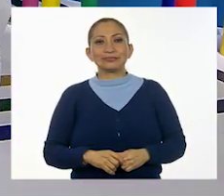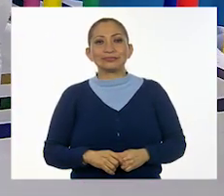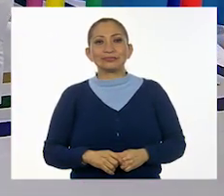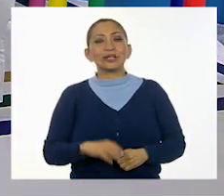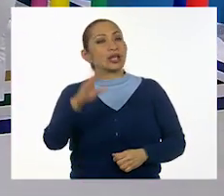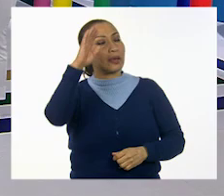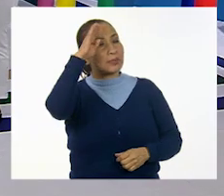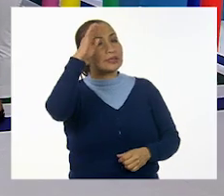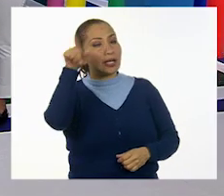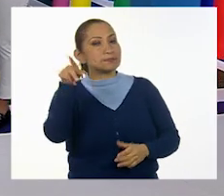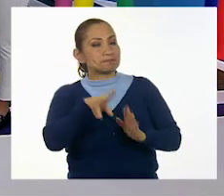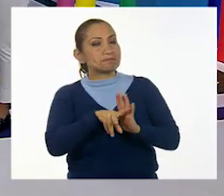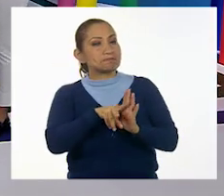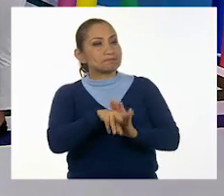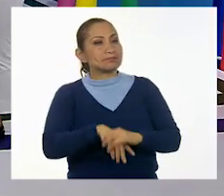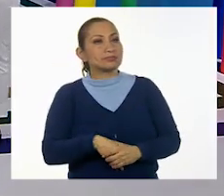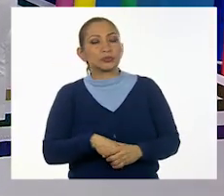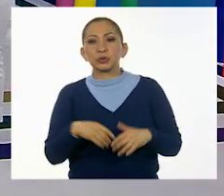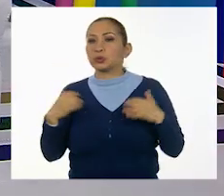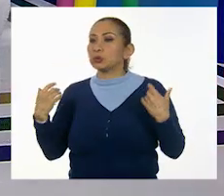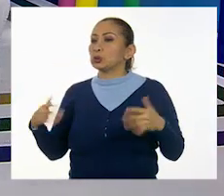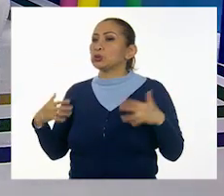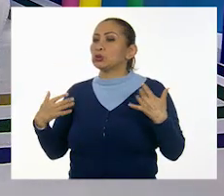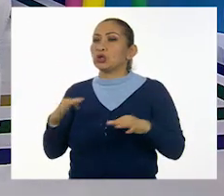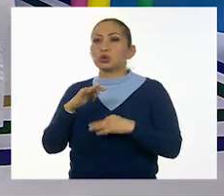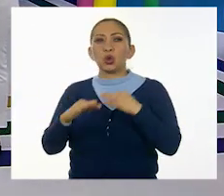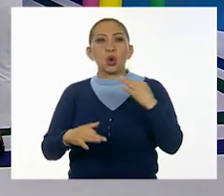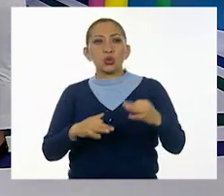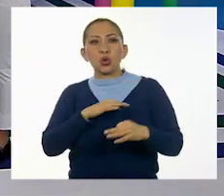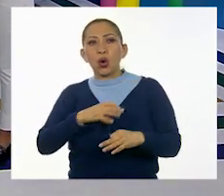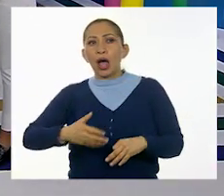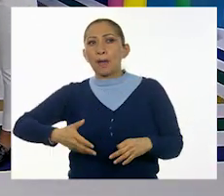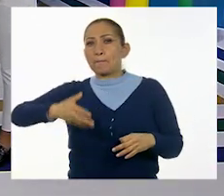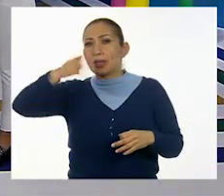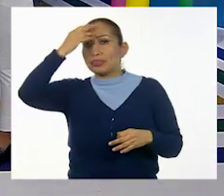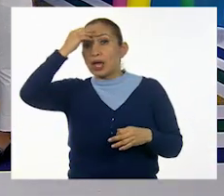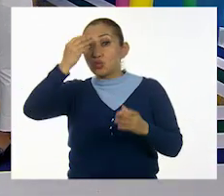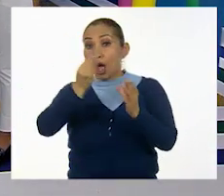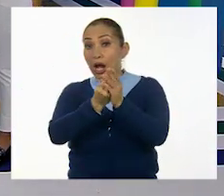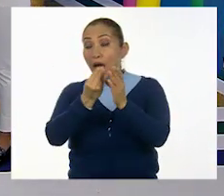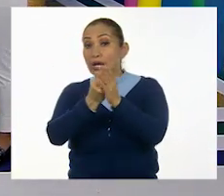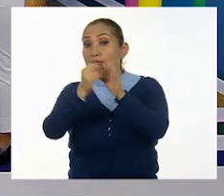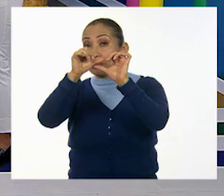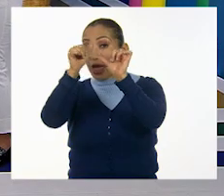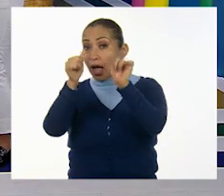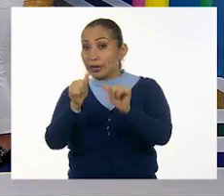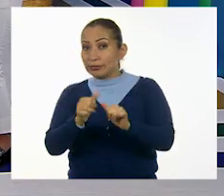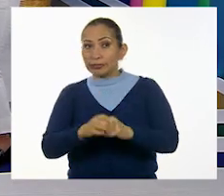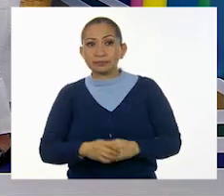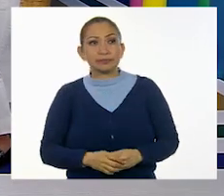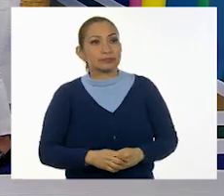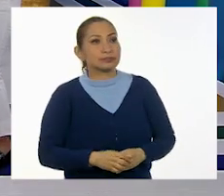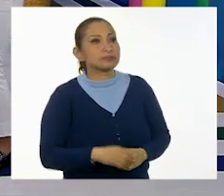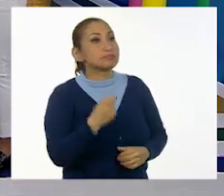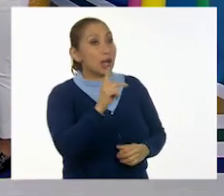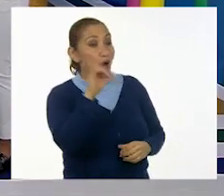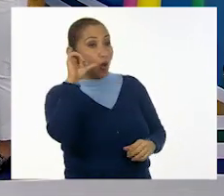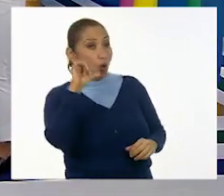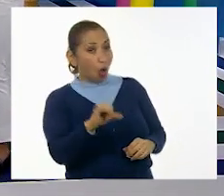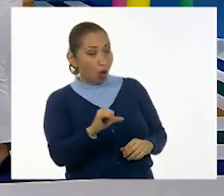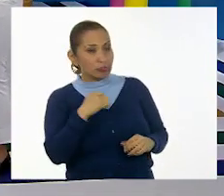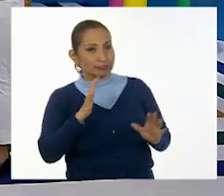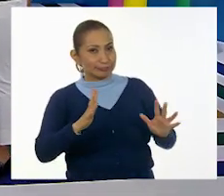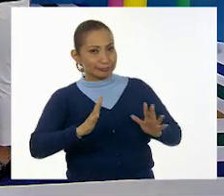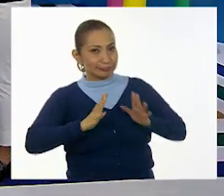¿Qué les pareció el video? Increíble, todo lo que se puede aprender en una sesión de artes como esta. Pero bueno, el día de hoy tenemos